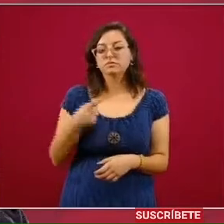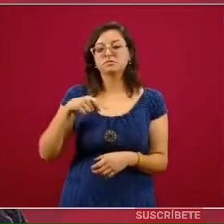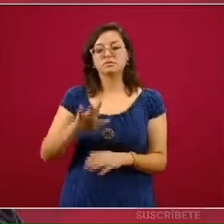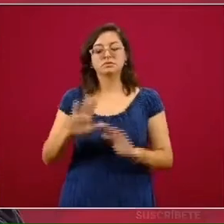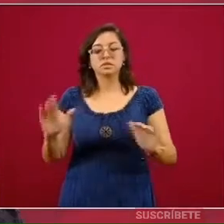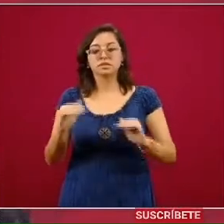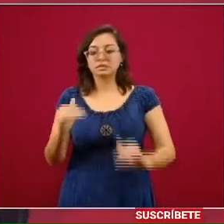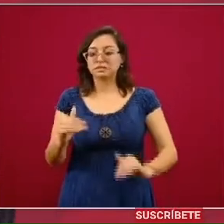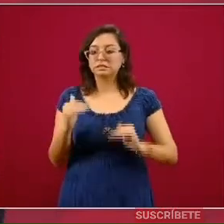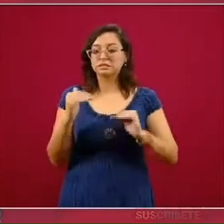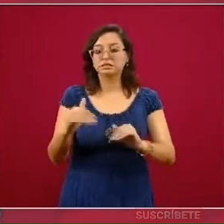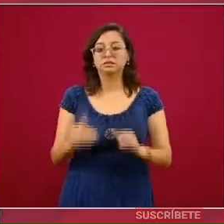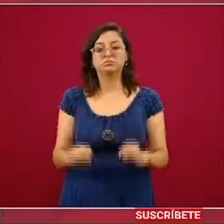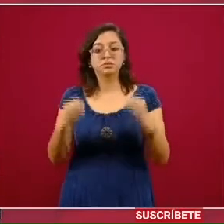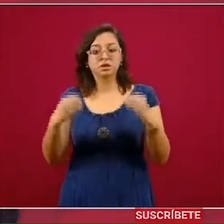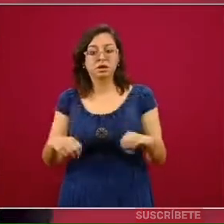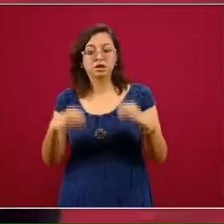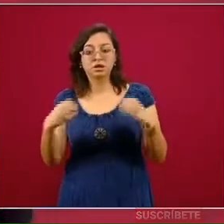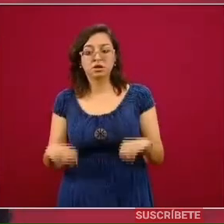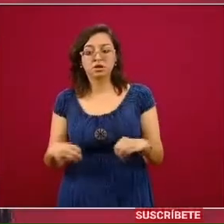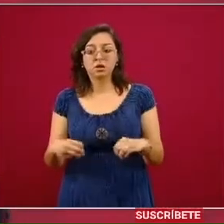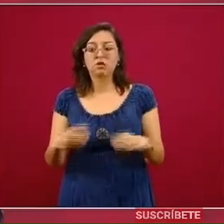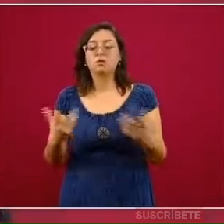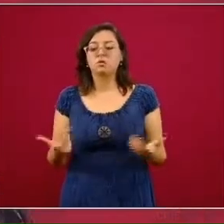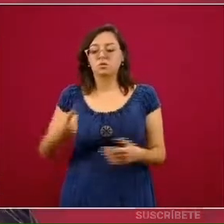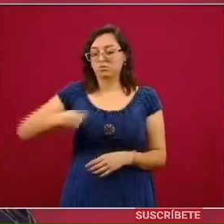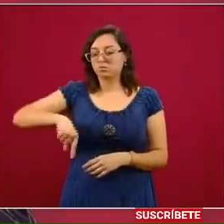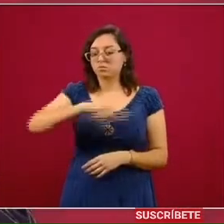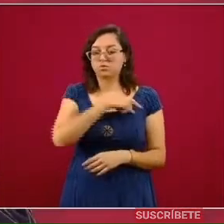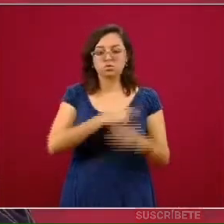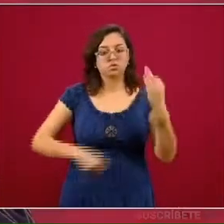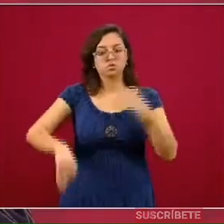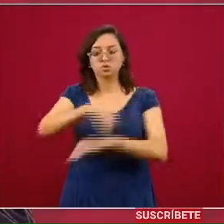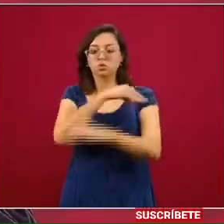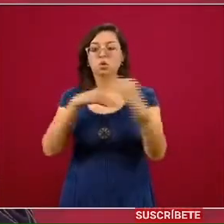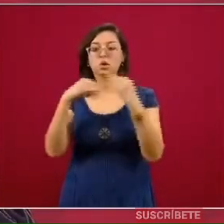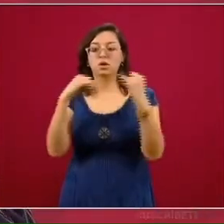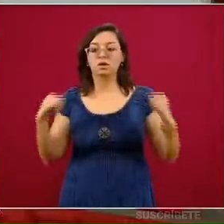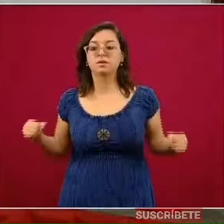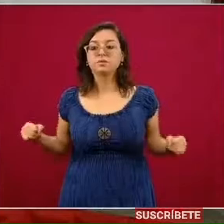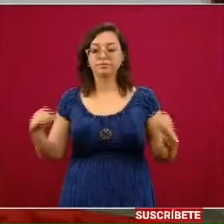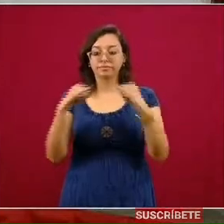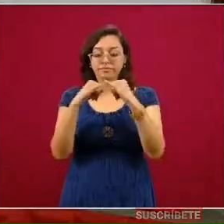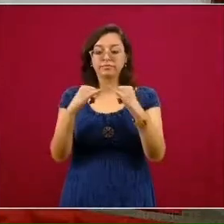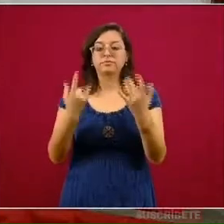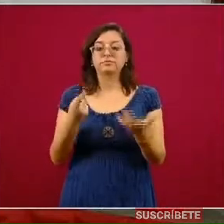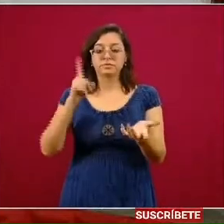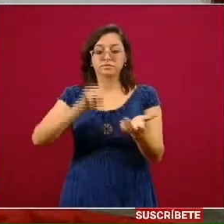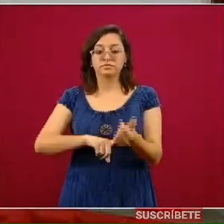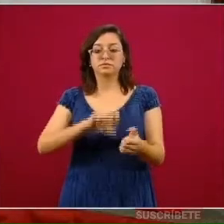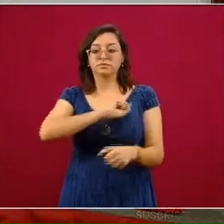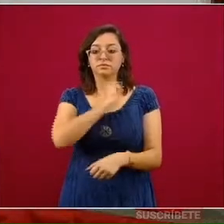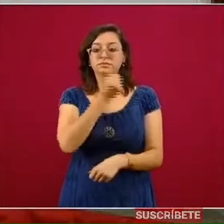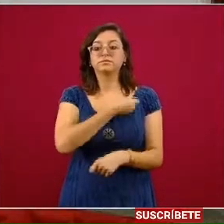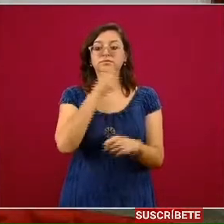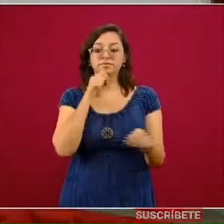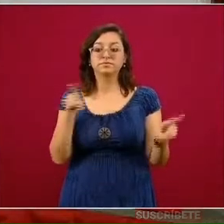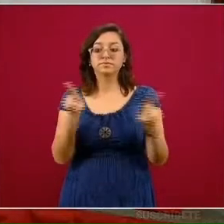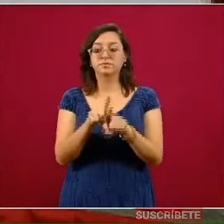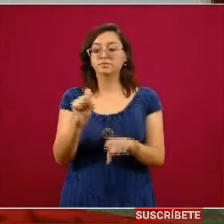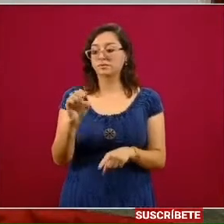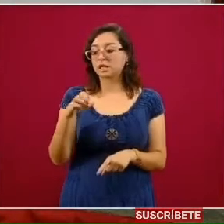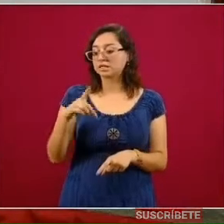ocupación y nos abocamos todas las instituciones, no solamente del sector salud, también las Fuerzas